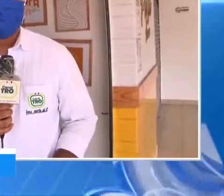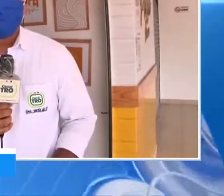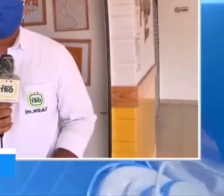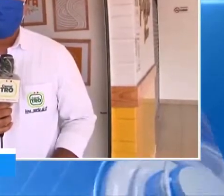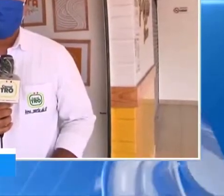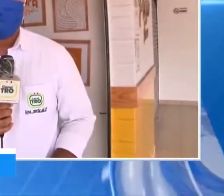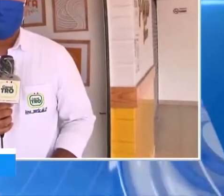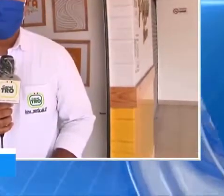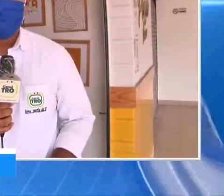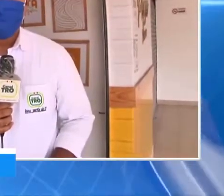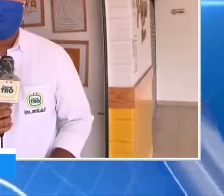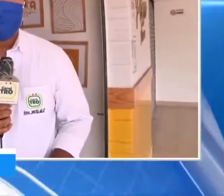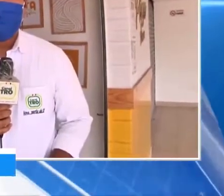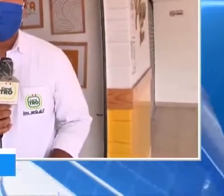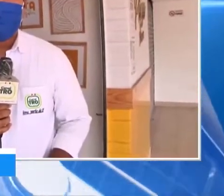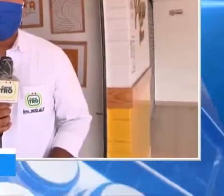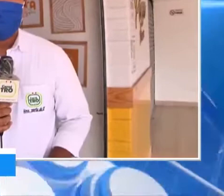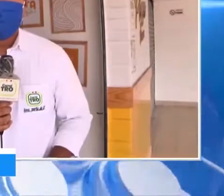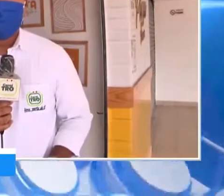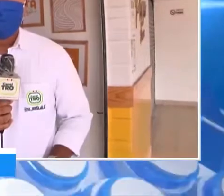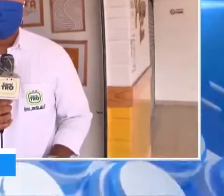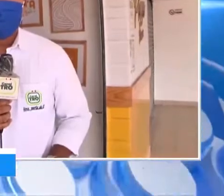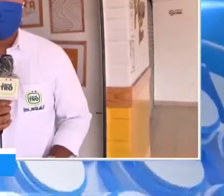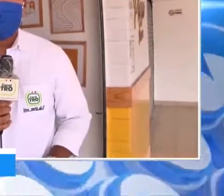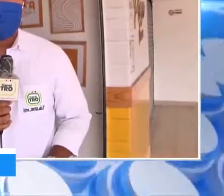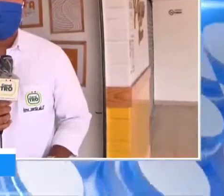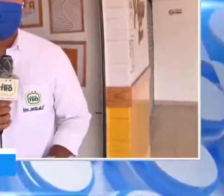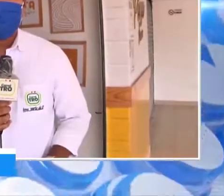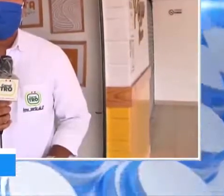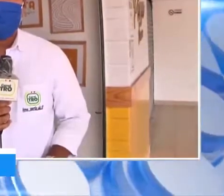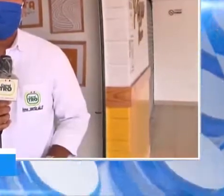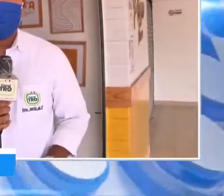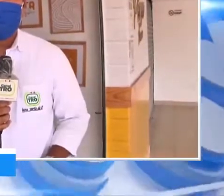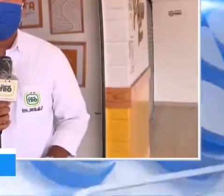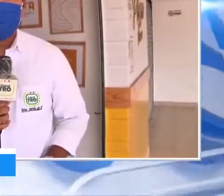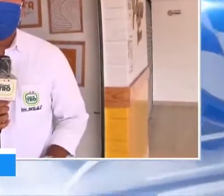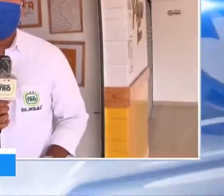bucaramanga joselías muy buenas tardes ya han dicho los ciudadanos adelante